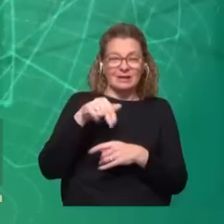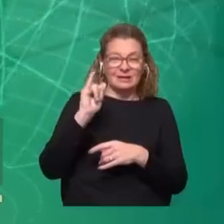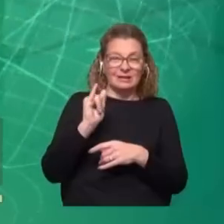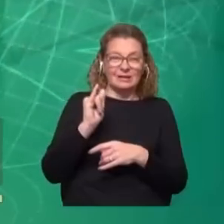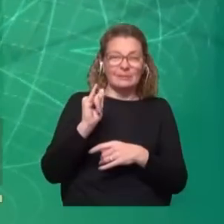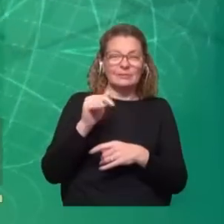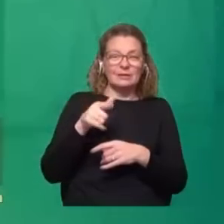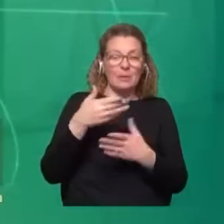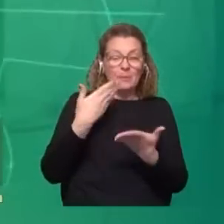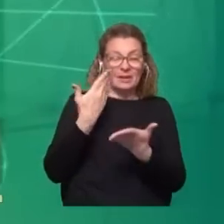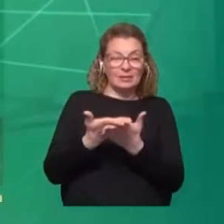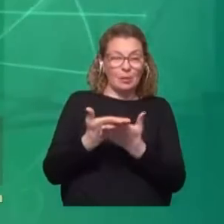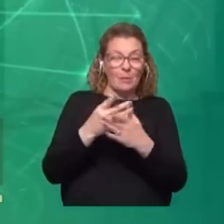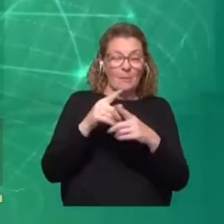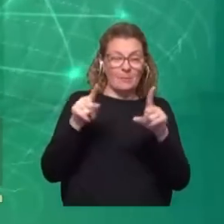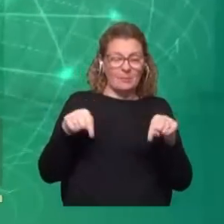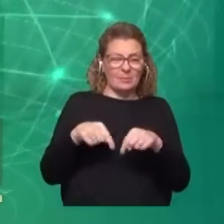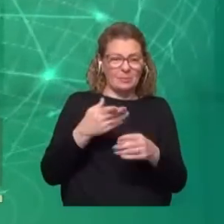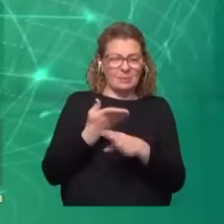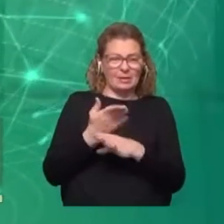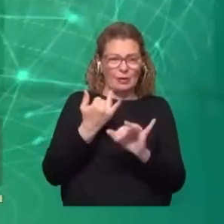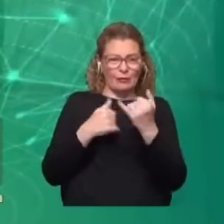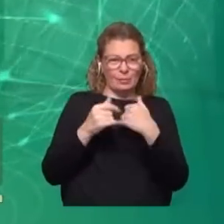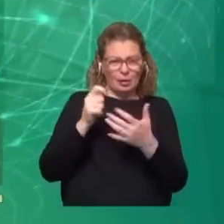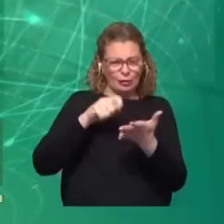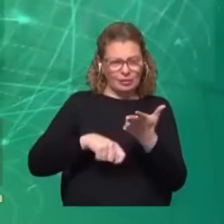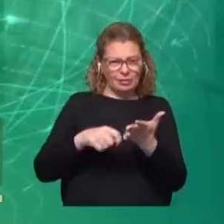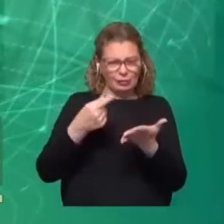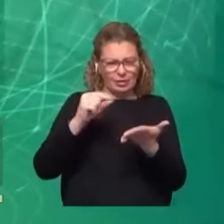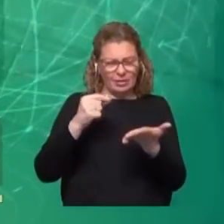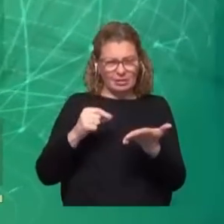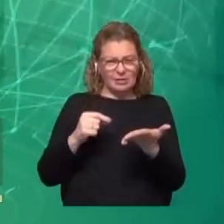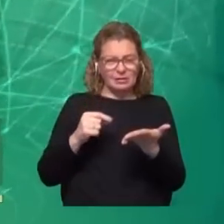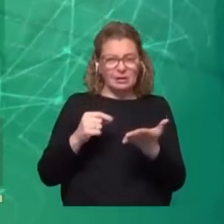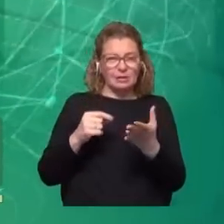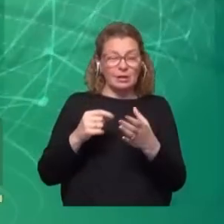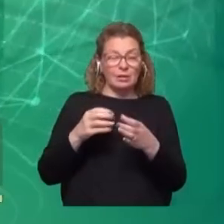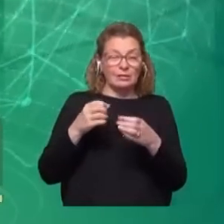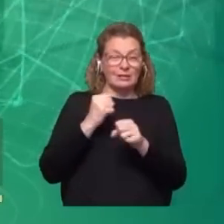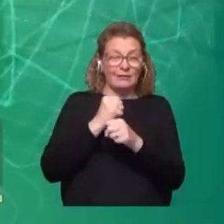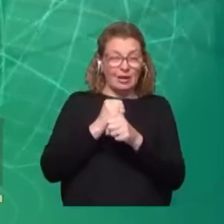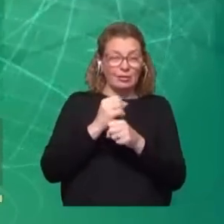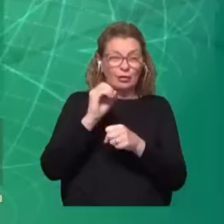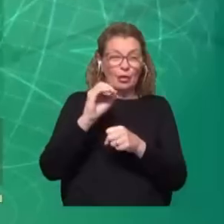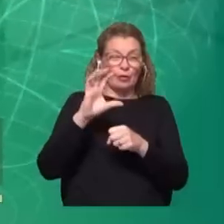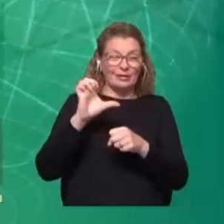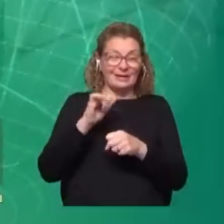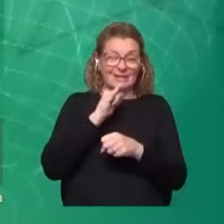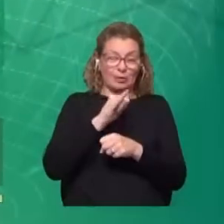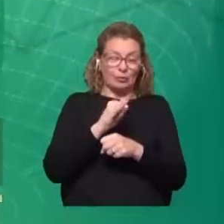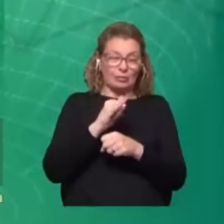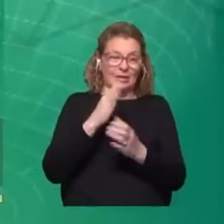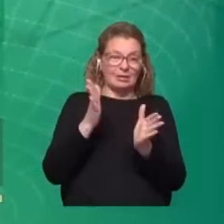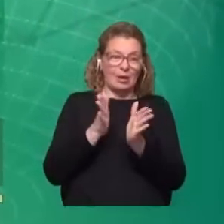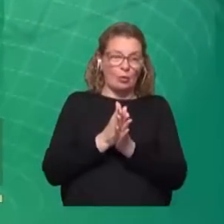presentaron un pedido de informes en el que pidieron detalles de las contrataciones por otro lado la federación de funcionarios de 12 Presenta una denuncia ante la junta